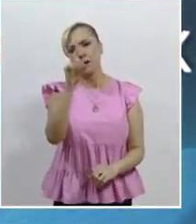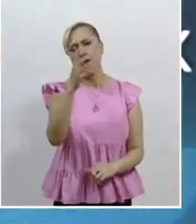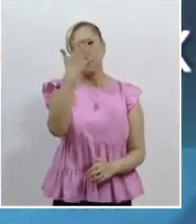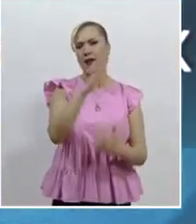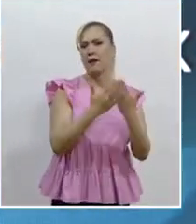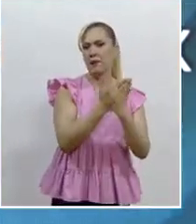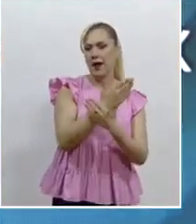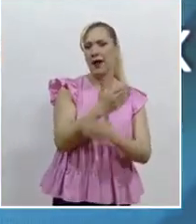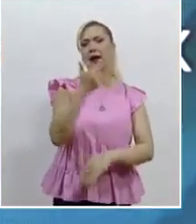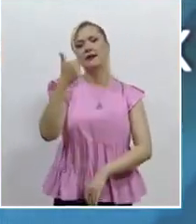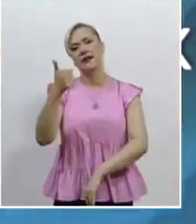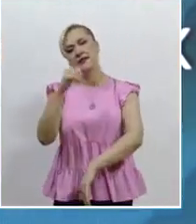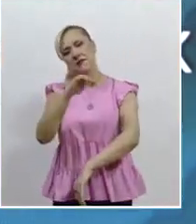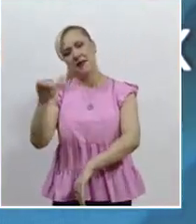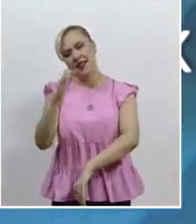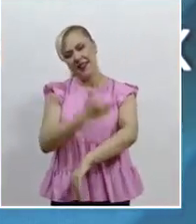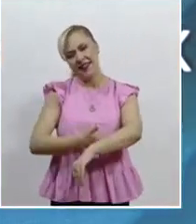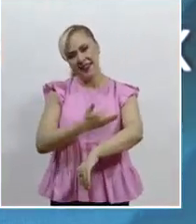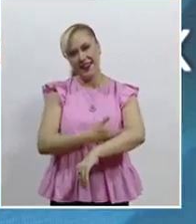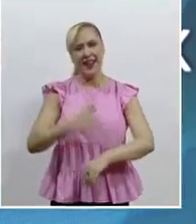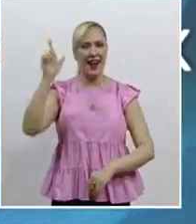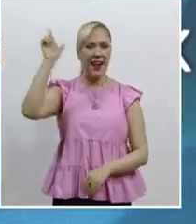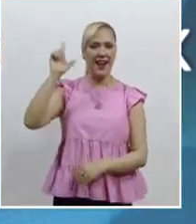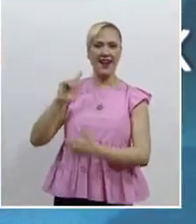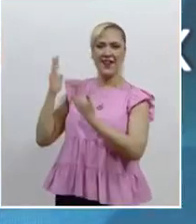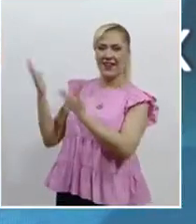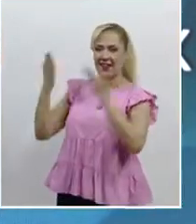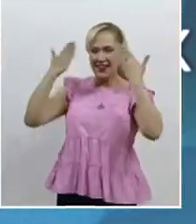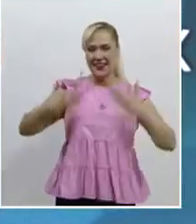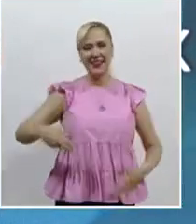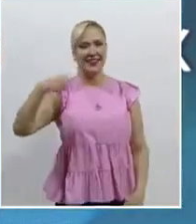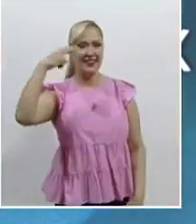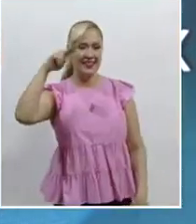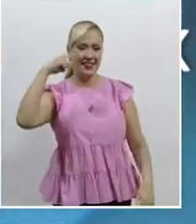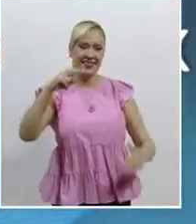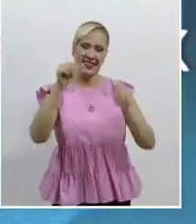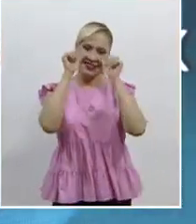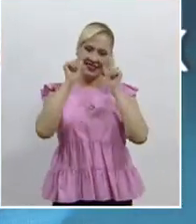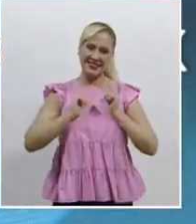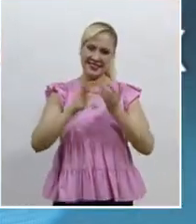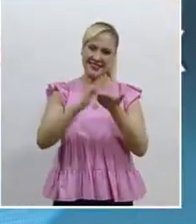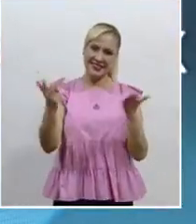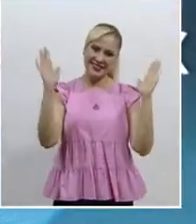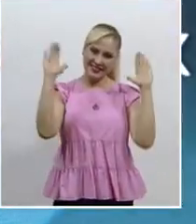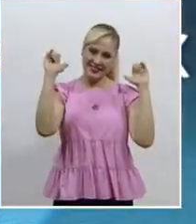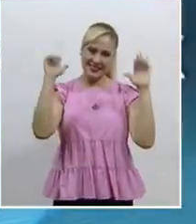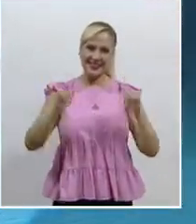10:30 y 18:30 horas. Soy Laura Murillo. Muchas gracias por su atención. Hasta pronto.